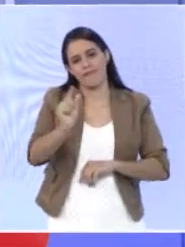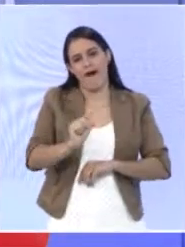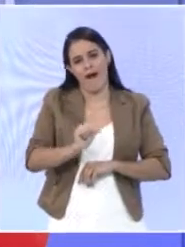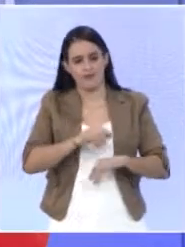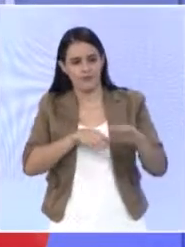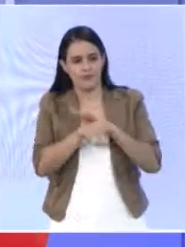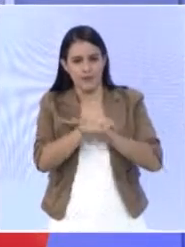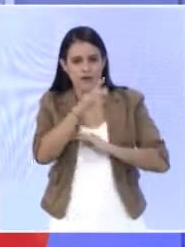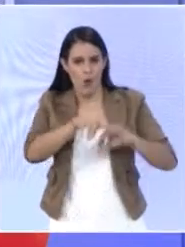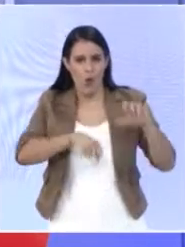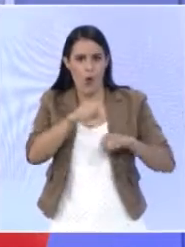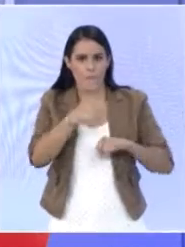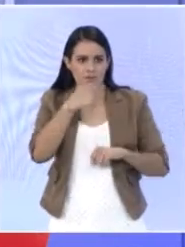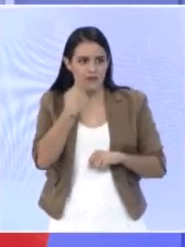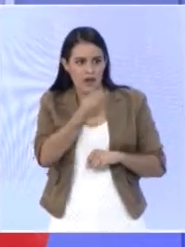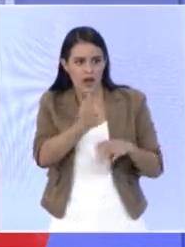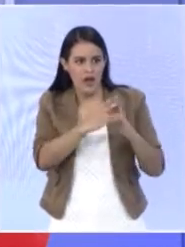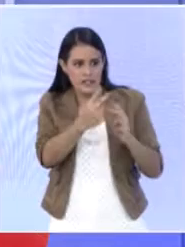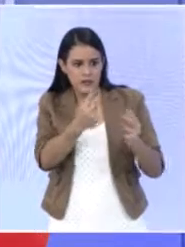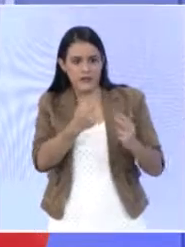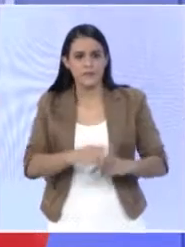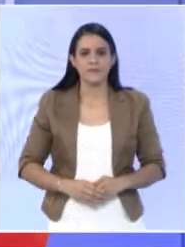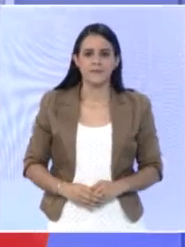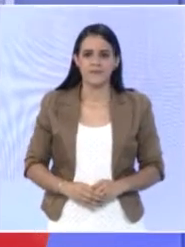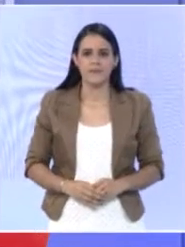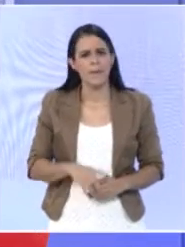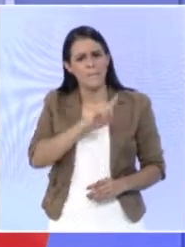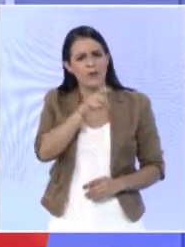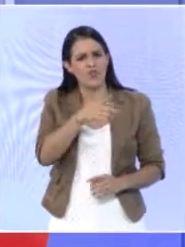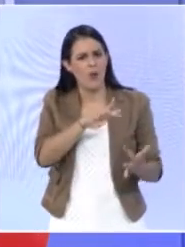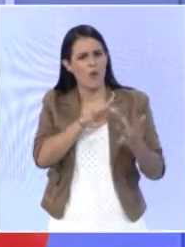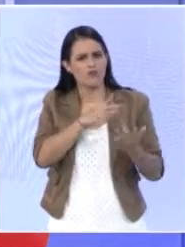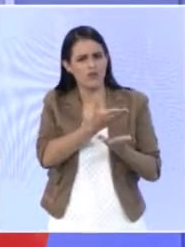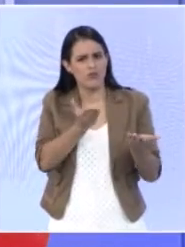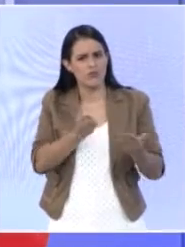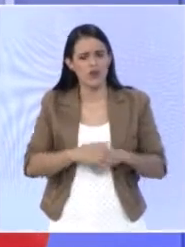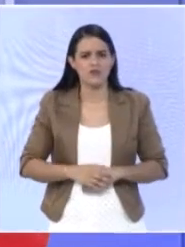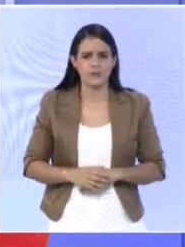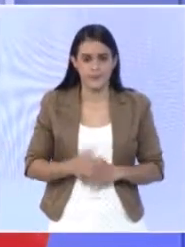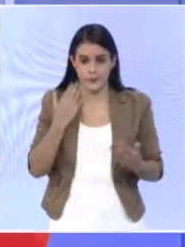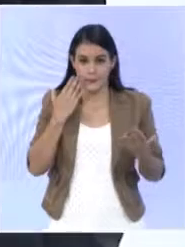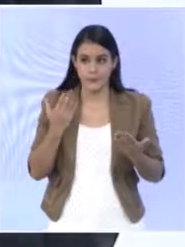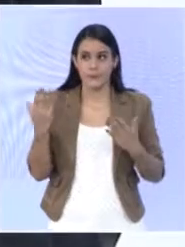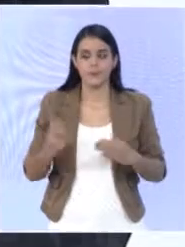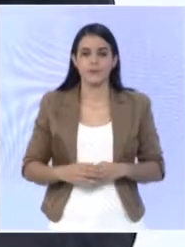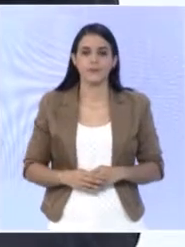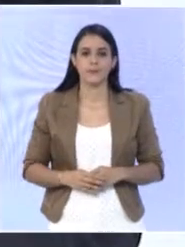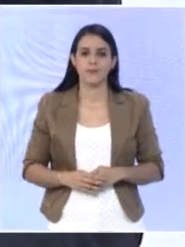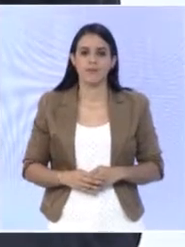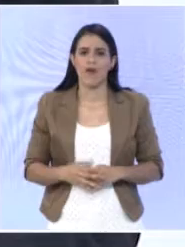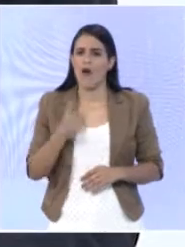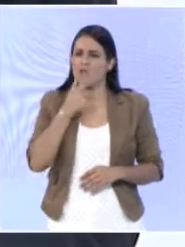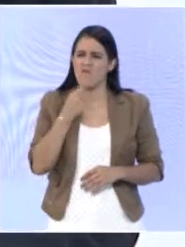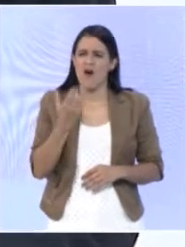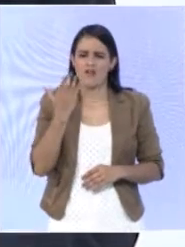fácil para de repente una persona que nos está viendo en este momento cómo se pueden contactar con ustedes en las universidades en rol de venezuela perfectamente por mi